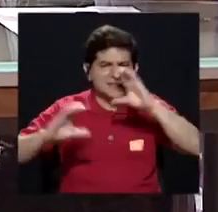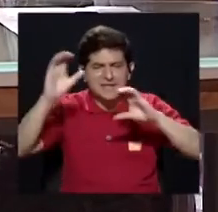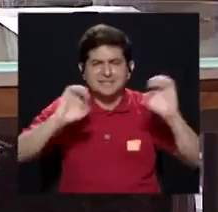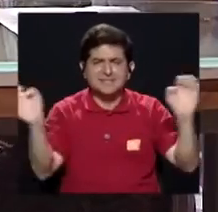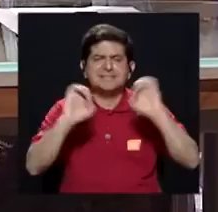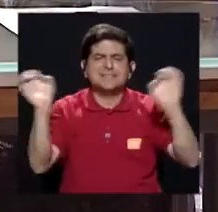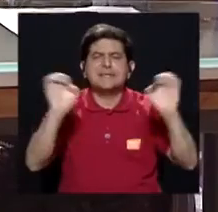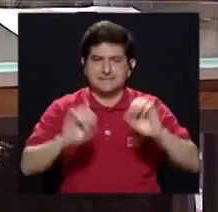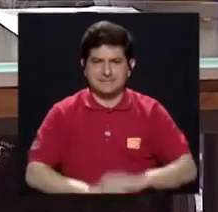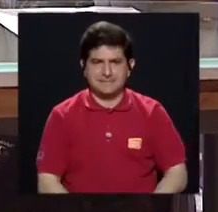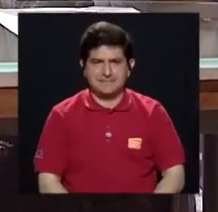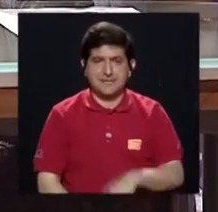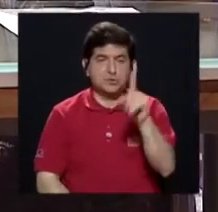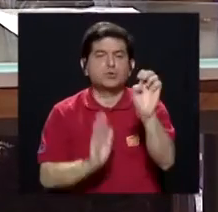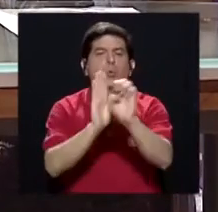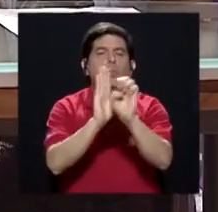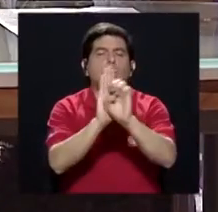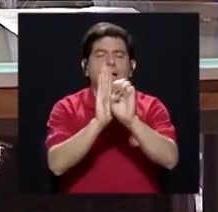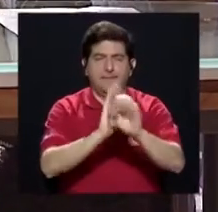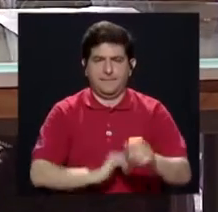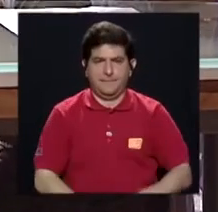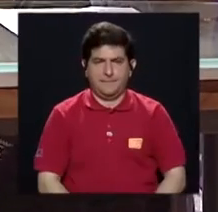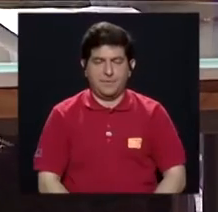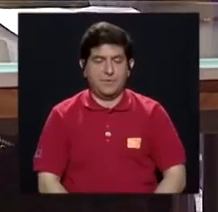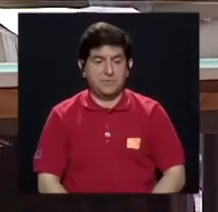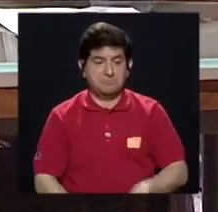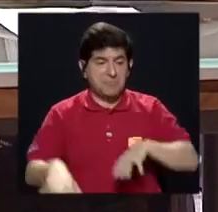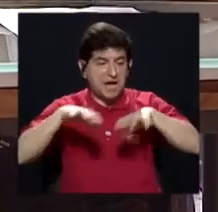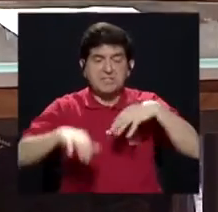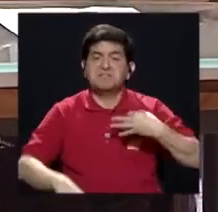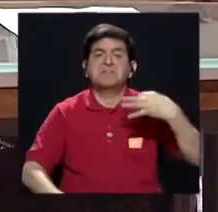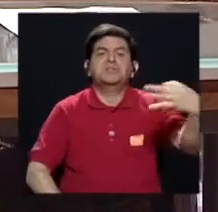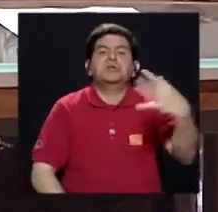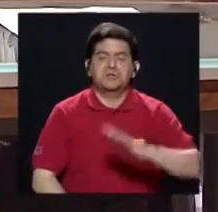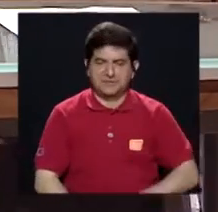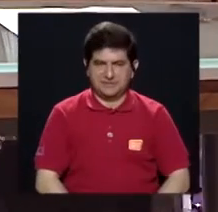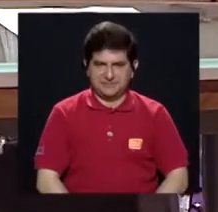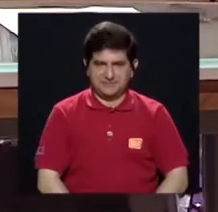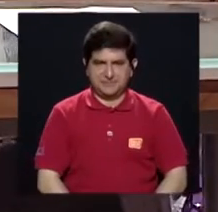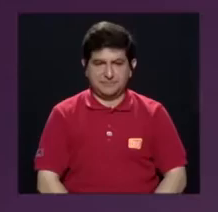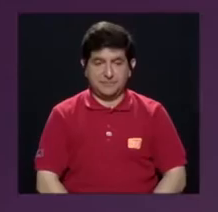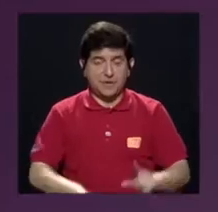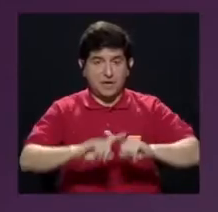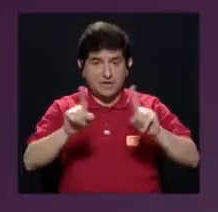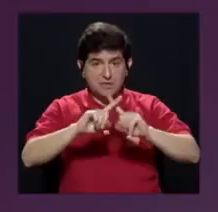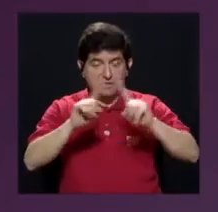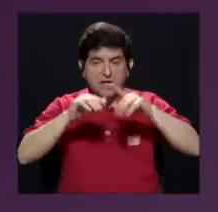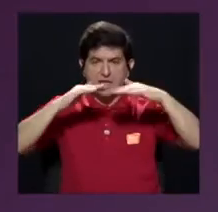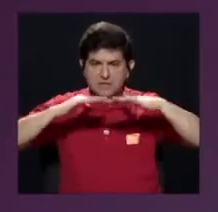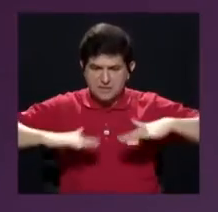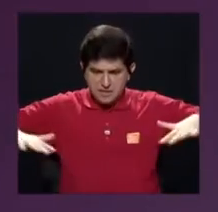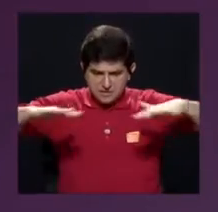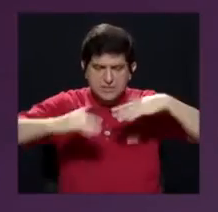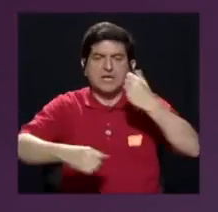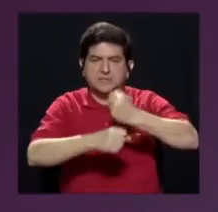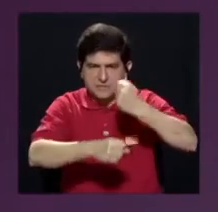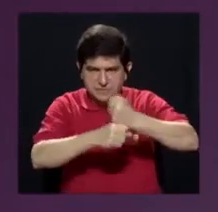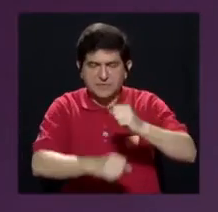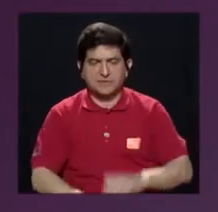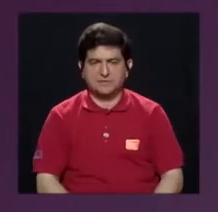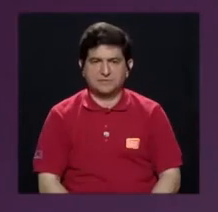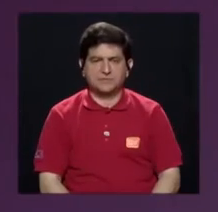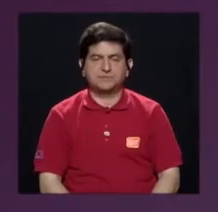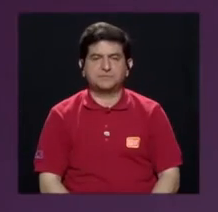energéticas como un ejemplo para el día a día, para la vida? Bueno, hay varios planos que trabajamos, ¿no? O sea, para